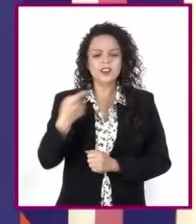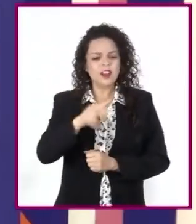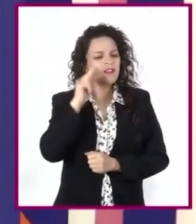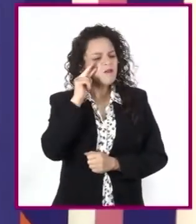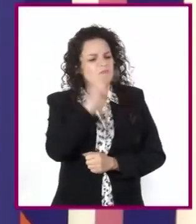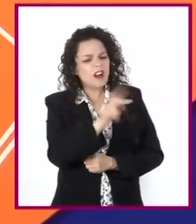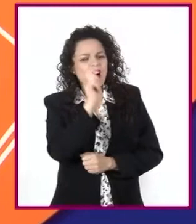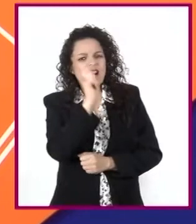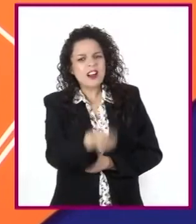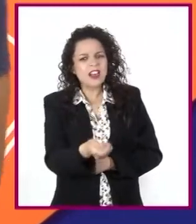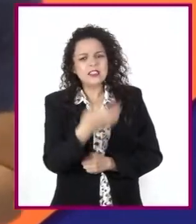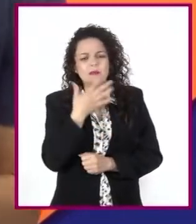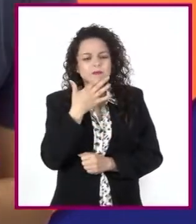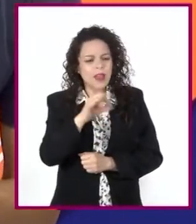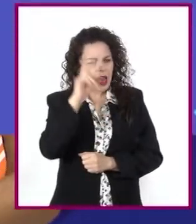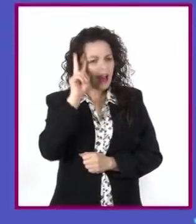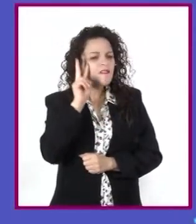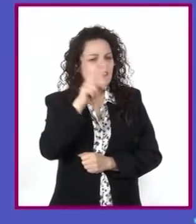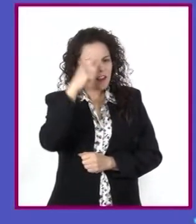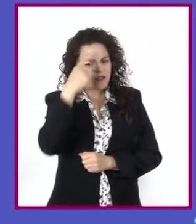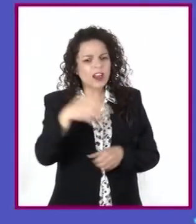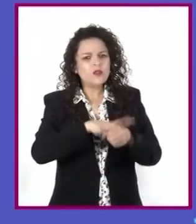a simple vista?